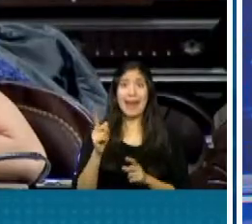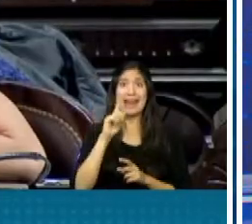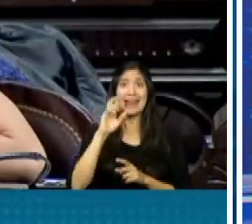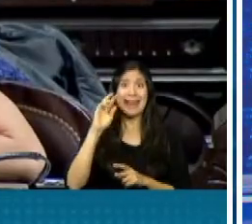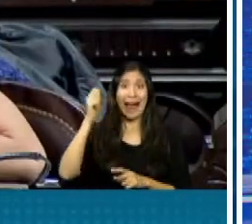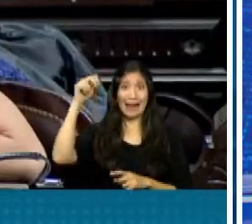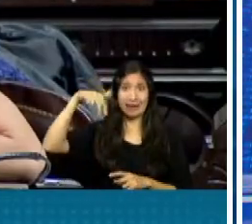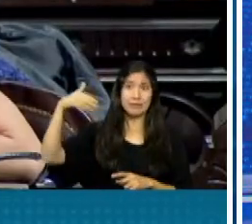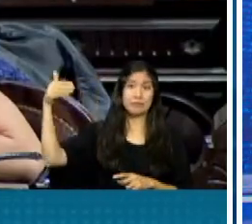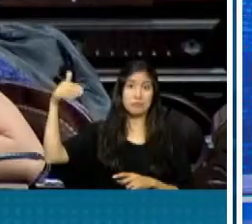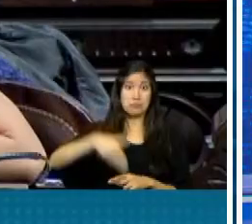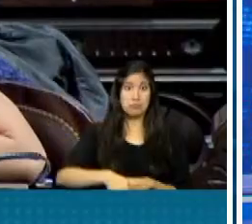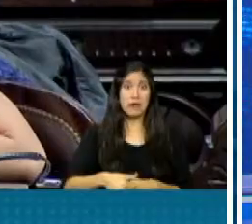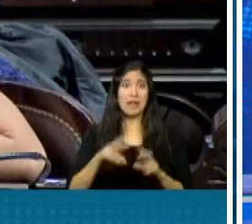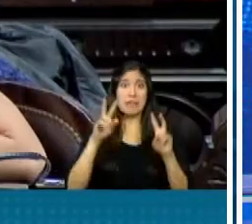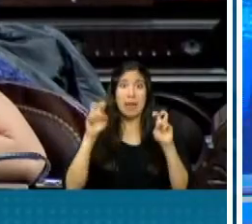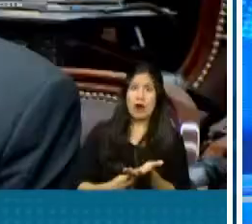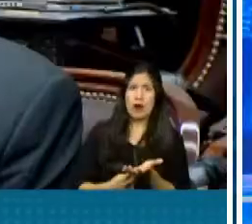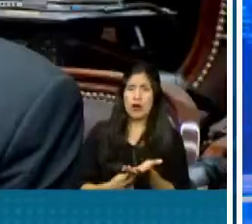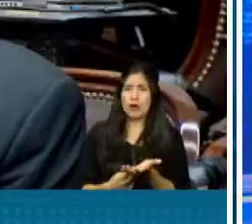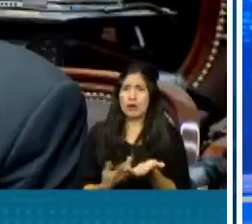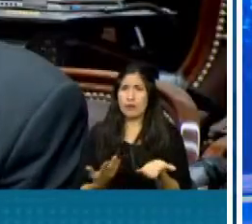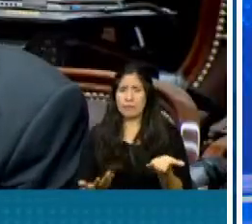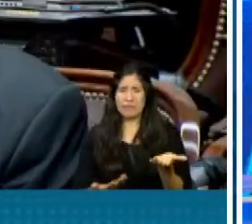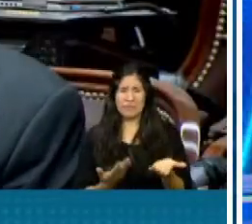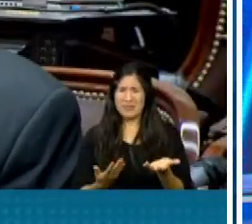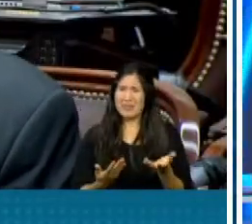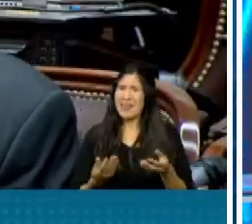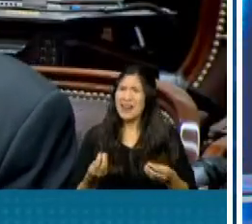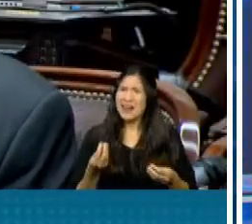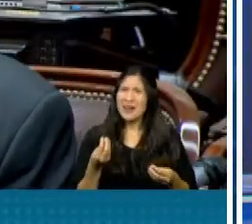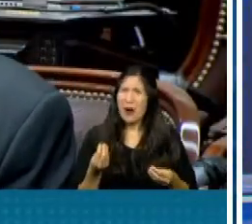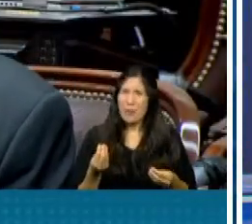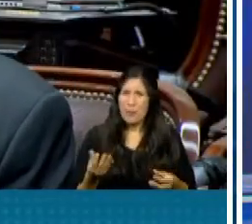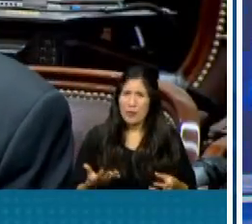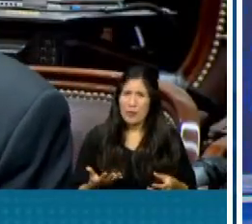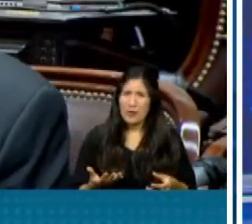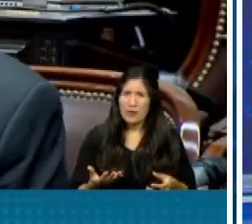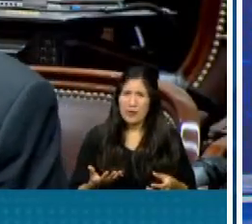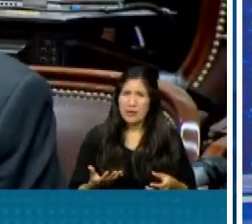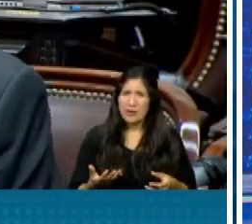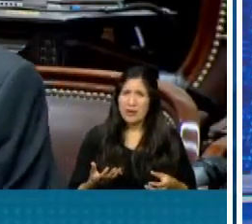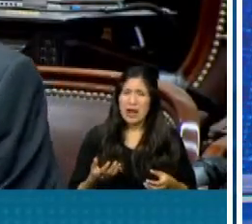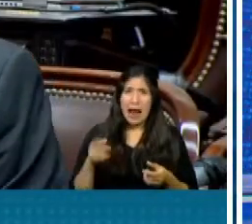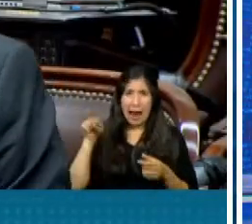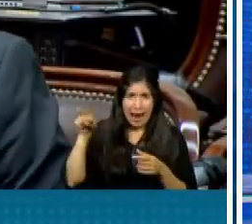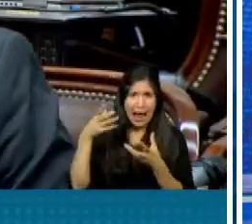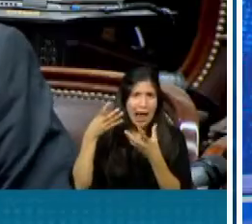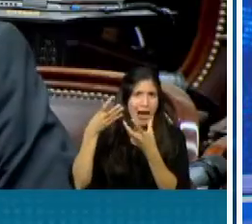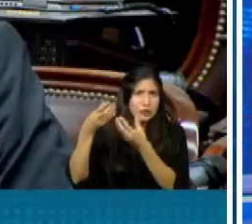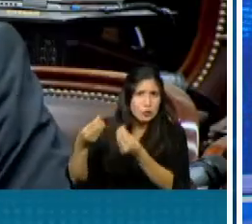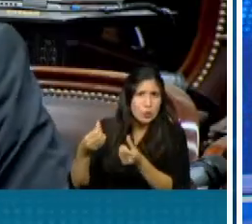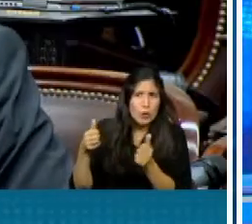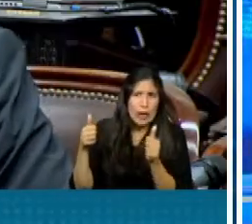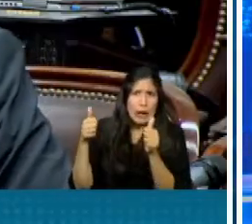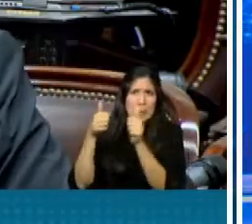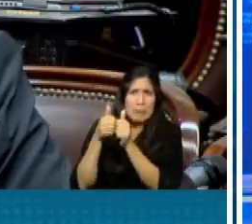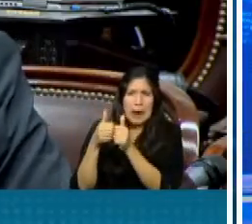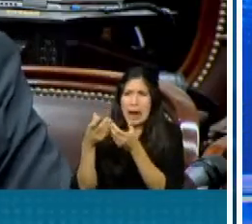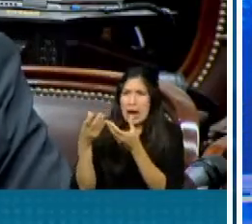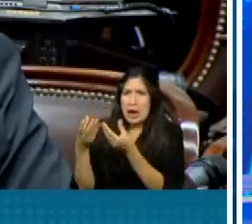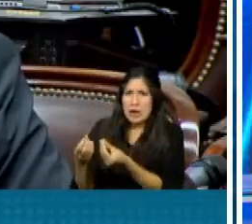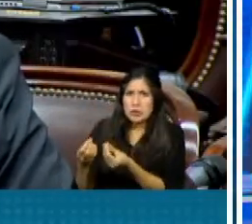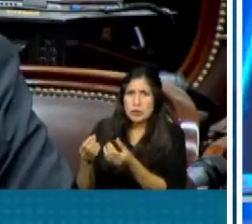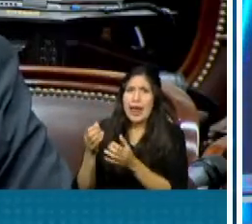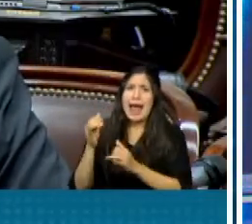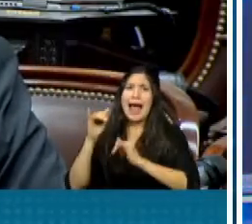va a ser clave. Por supuesto, bueno, recordemos Sí. que esta sesión busca tratar temas previsionales y la declaración de